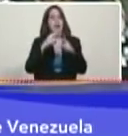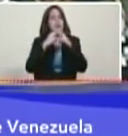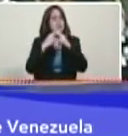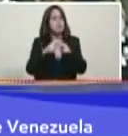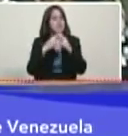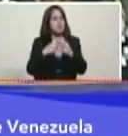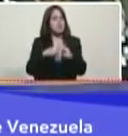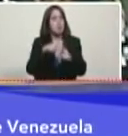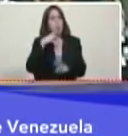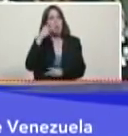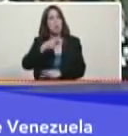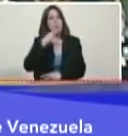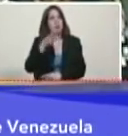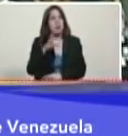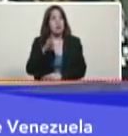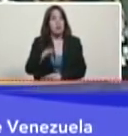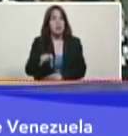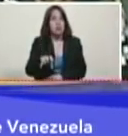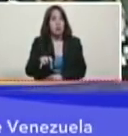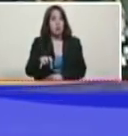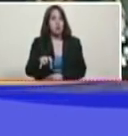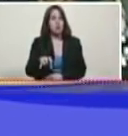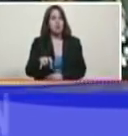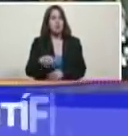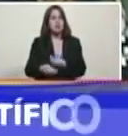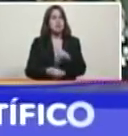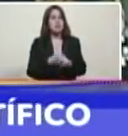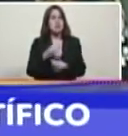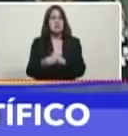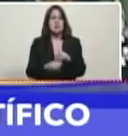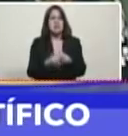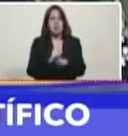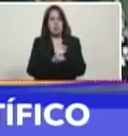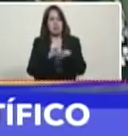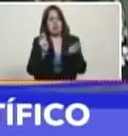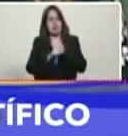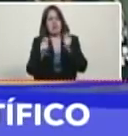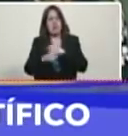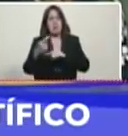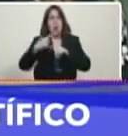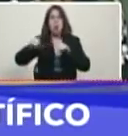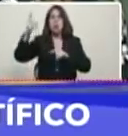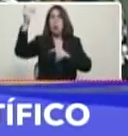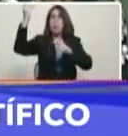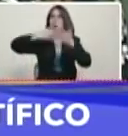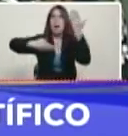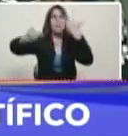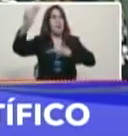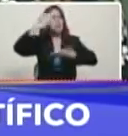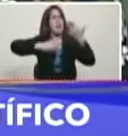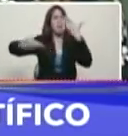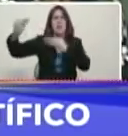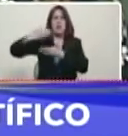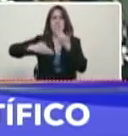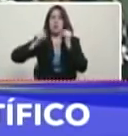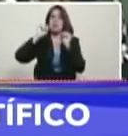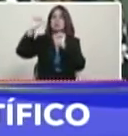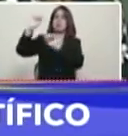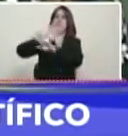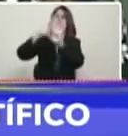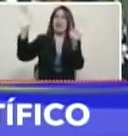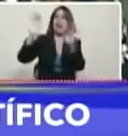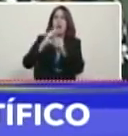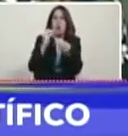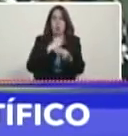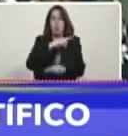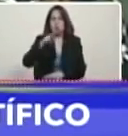las políticas del Estado, justamente dirigida a la sustitución de importaciones. Es la ciencia y la tecnología, presidente, no